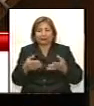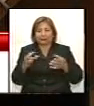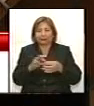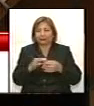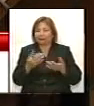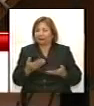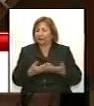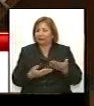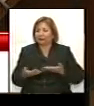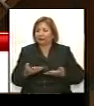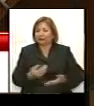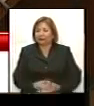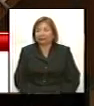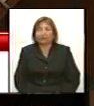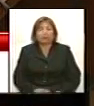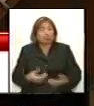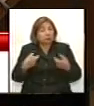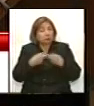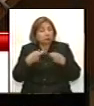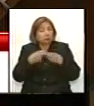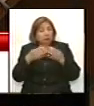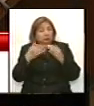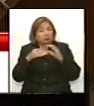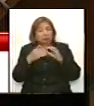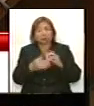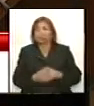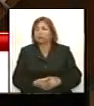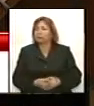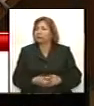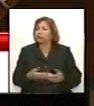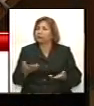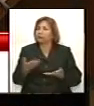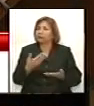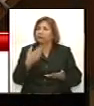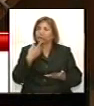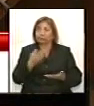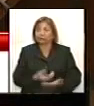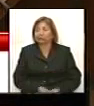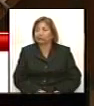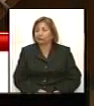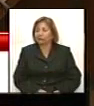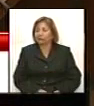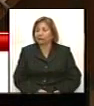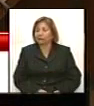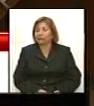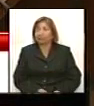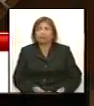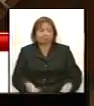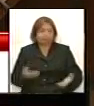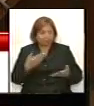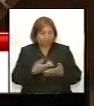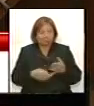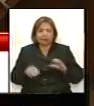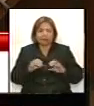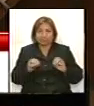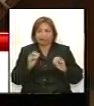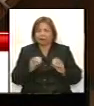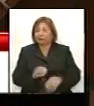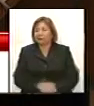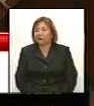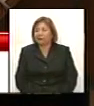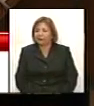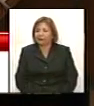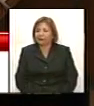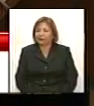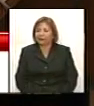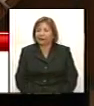que ahí es donde entra el gobierno electrónico y entran todavía en desarrollos de un decreto legislativo reciente. Eso es lo que hay, y creo que ahí tienen